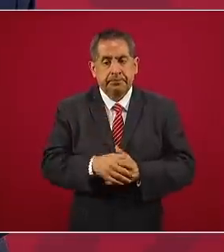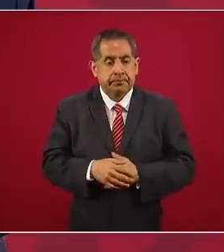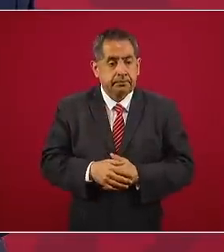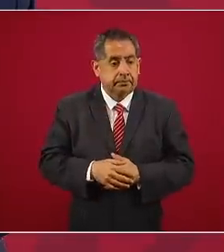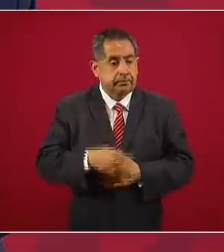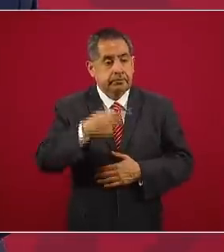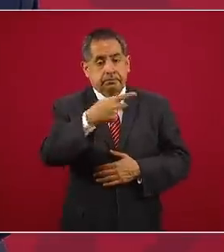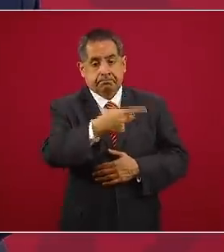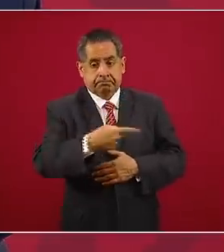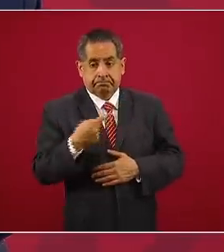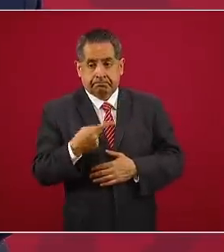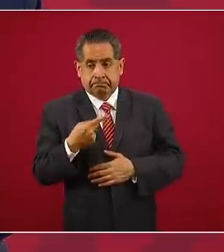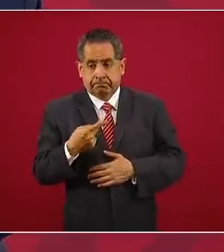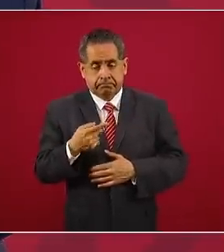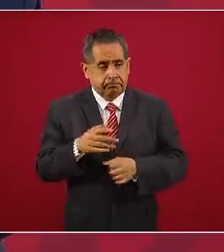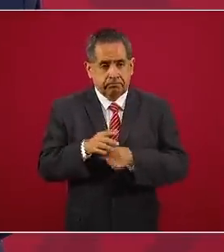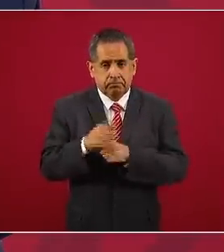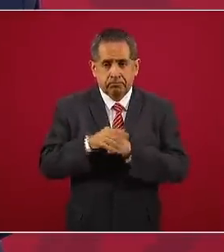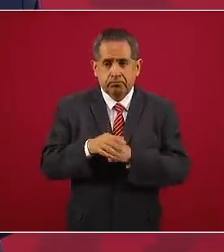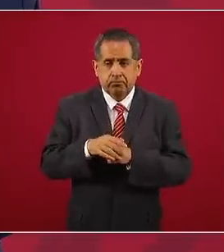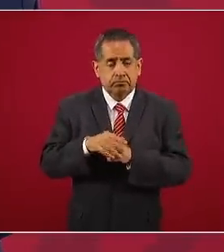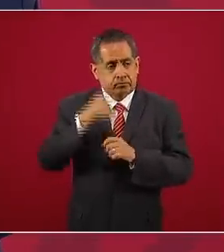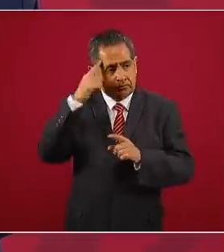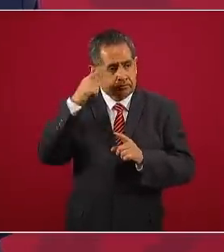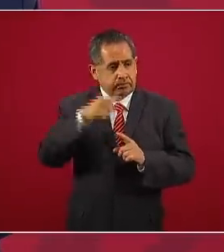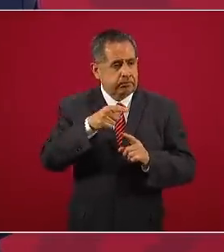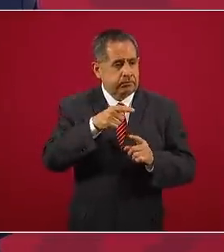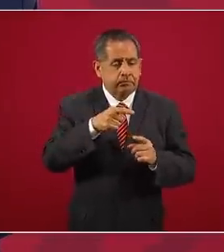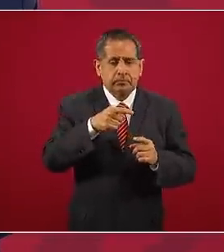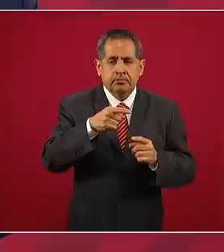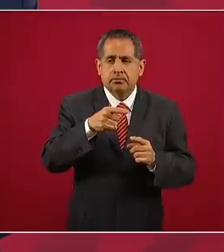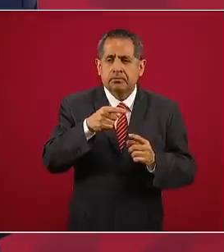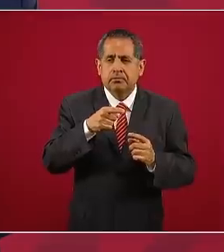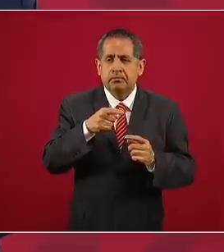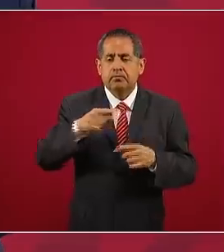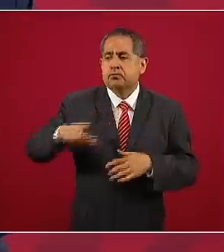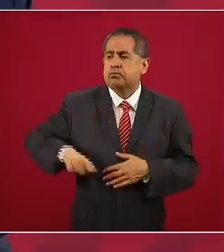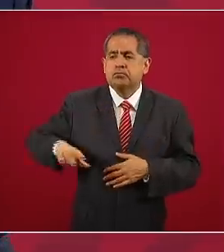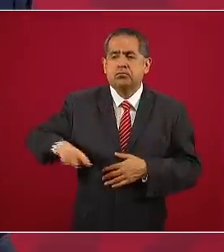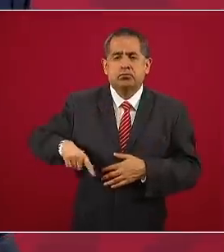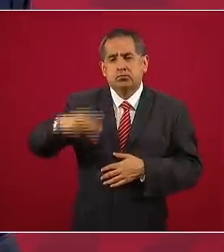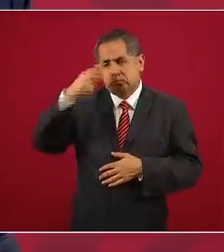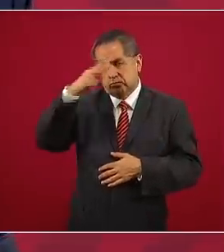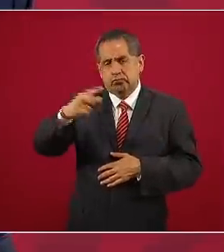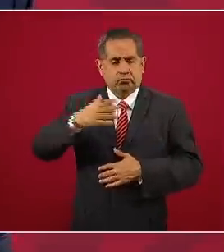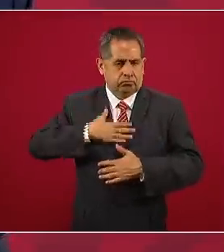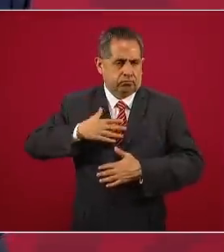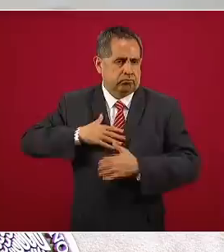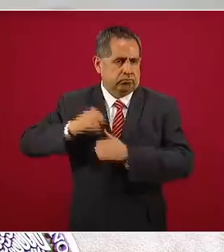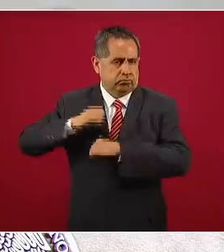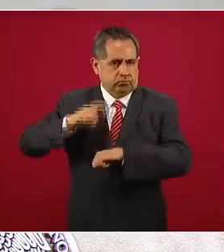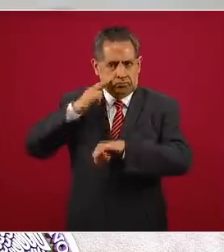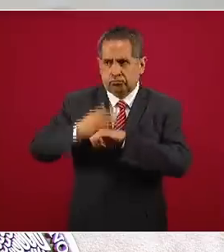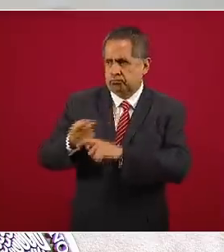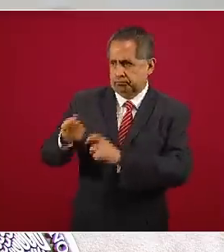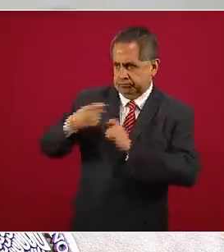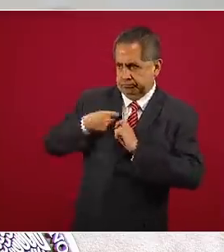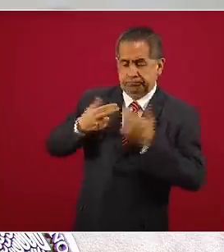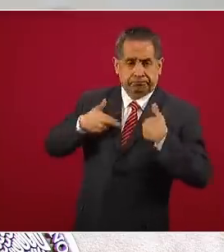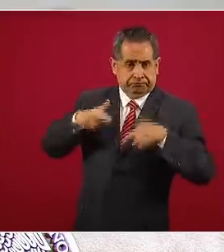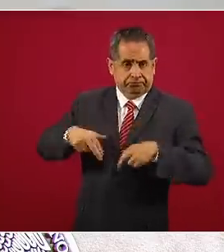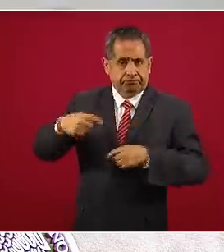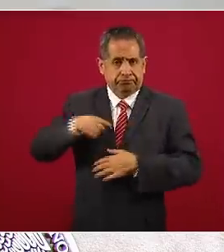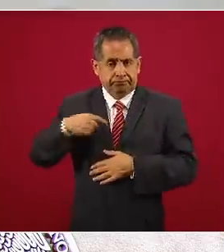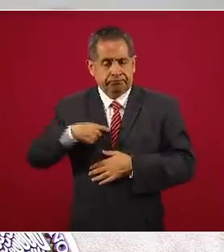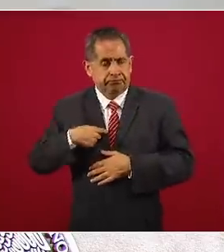preguntan cuál es el propósito fundamental del gobierno que represento y que